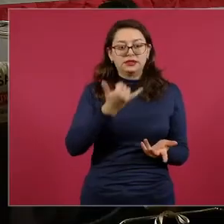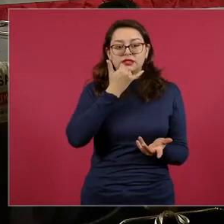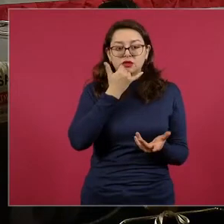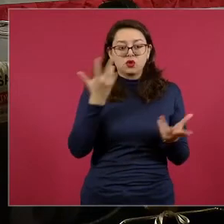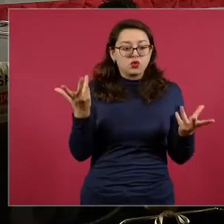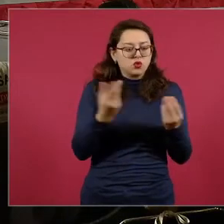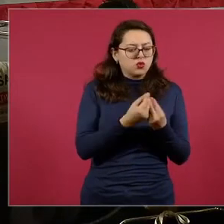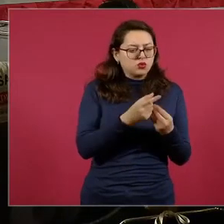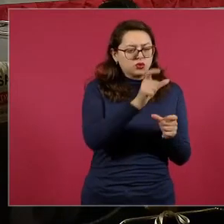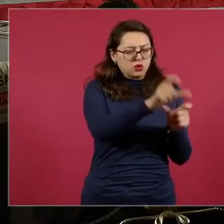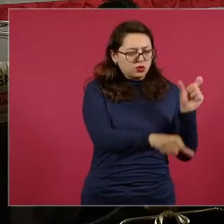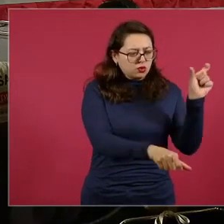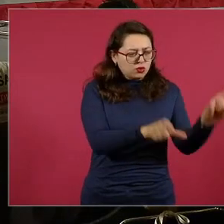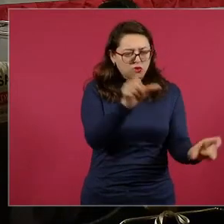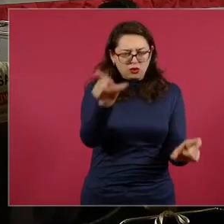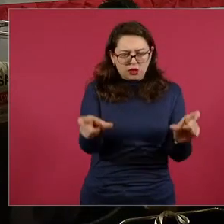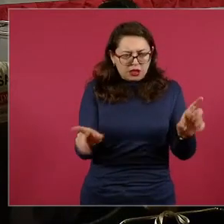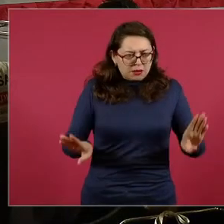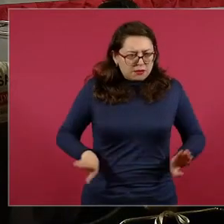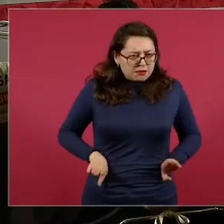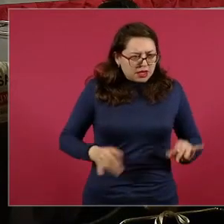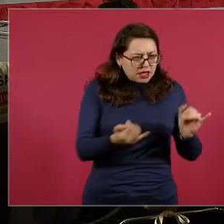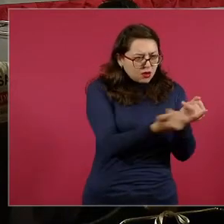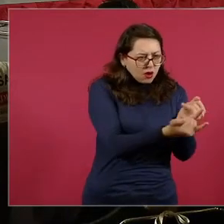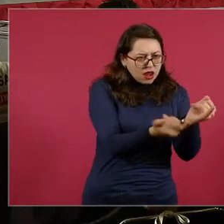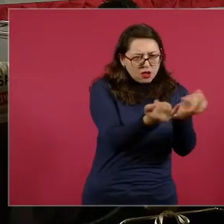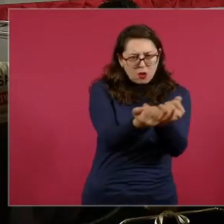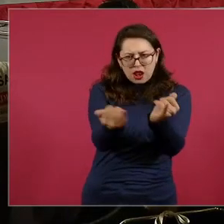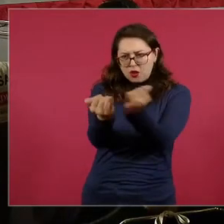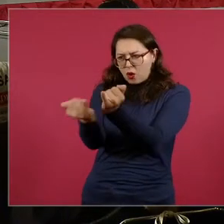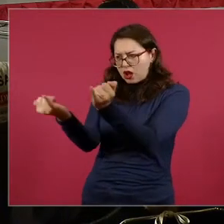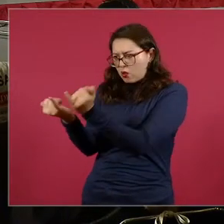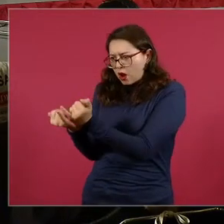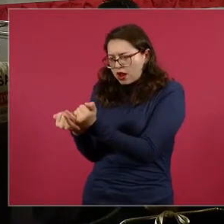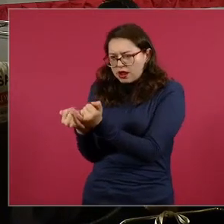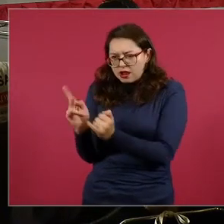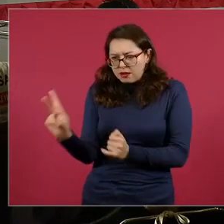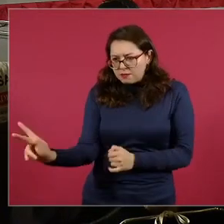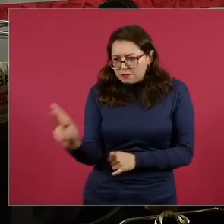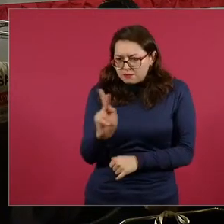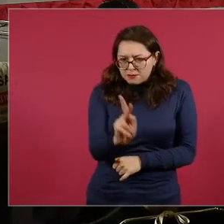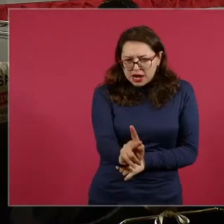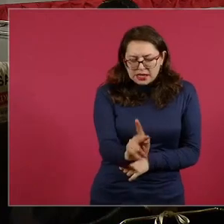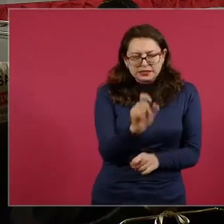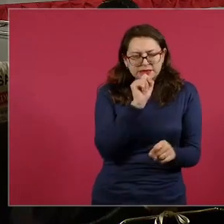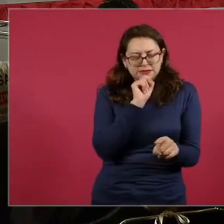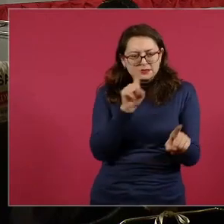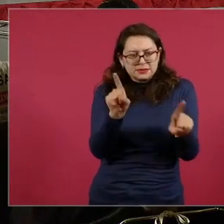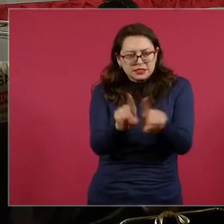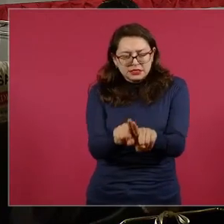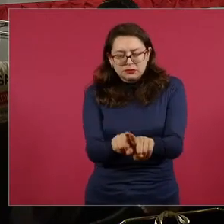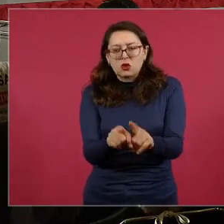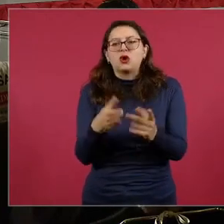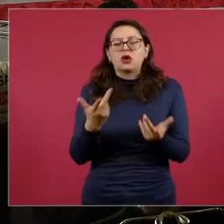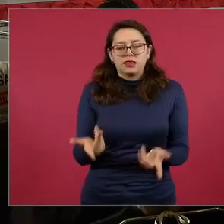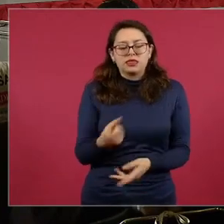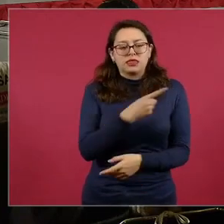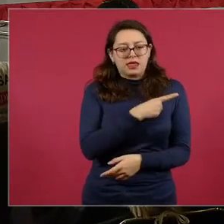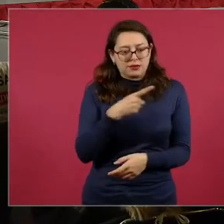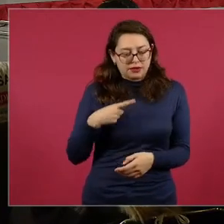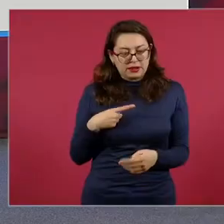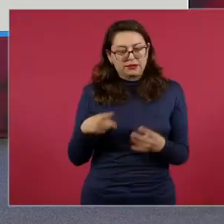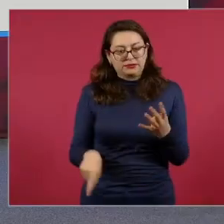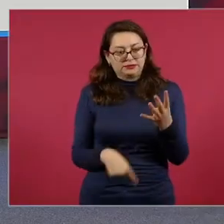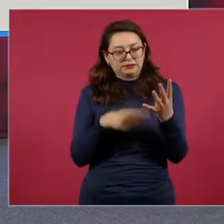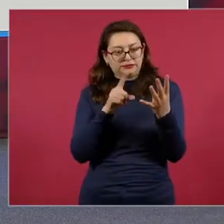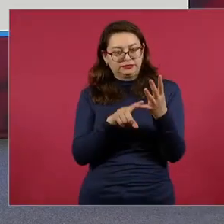conjunto debido a diferentes circunstancias de desaparición que tienen en común diferentes individuos. Está la